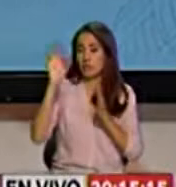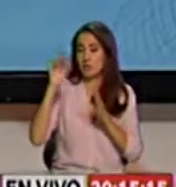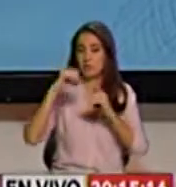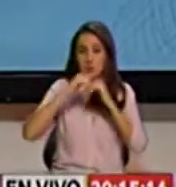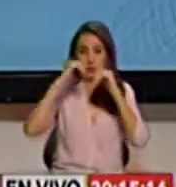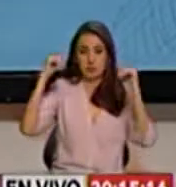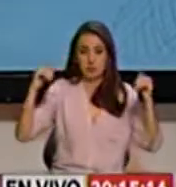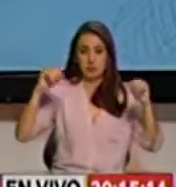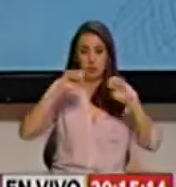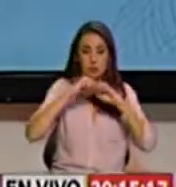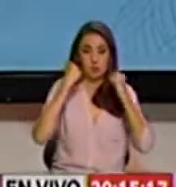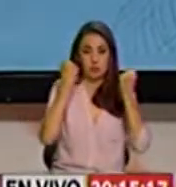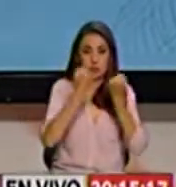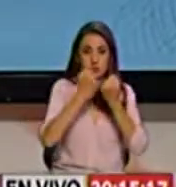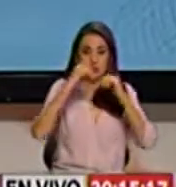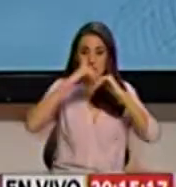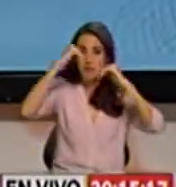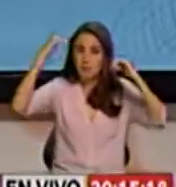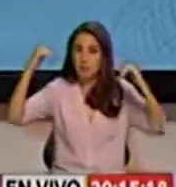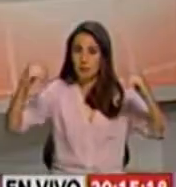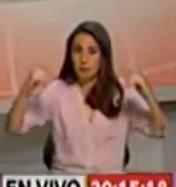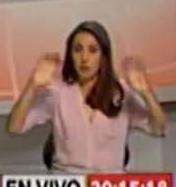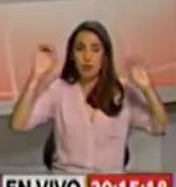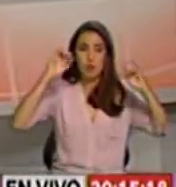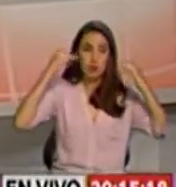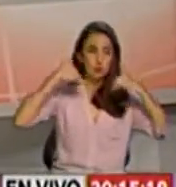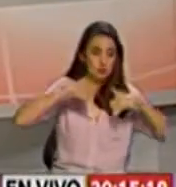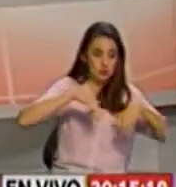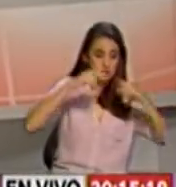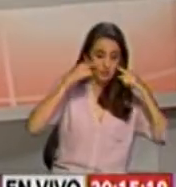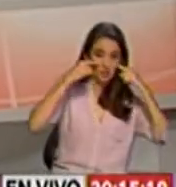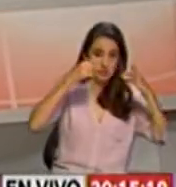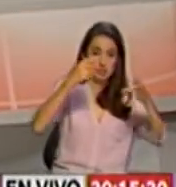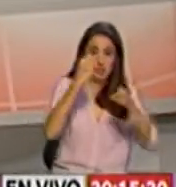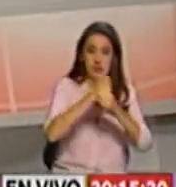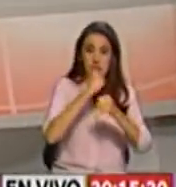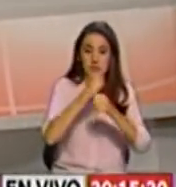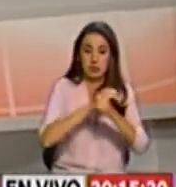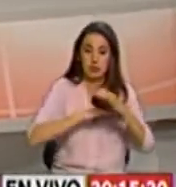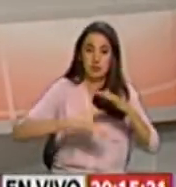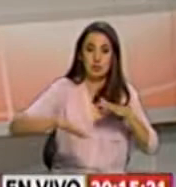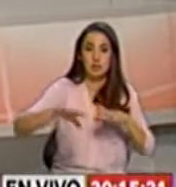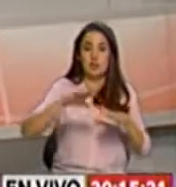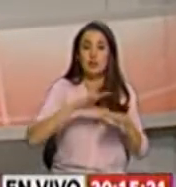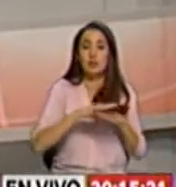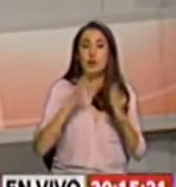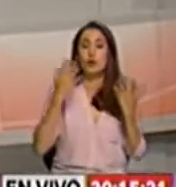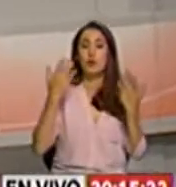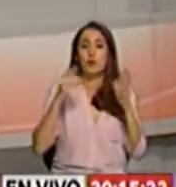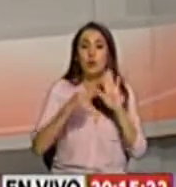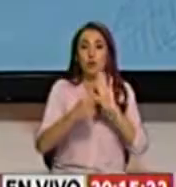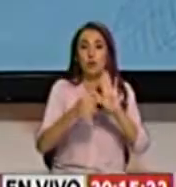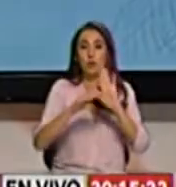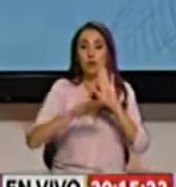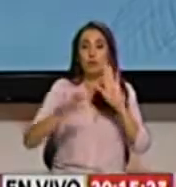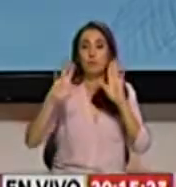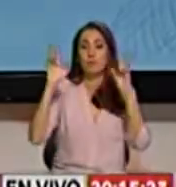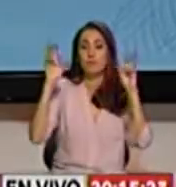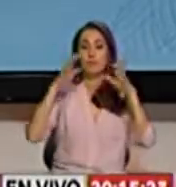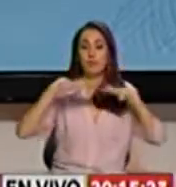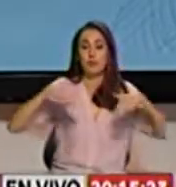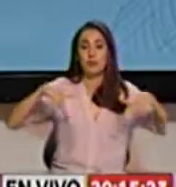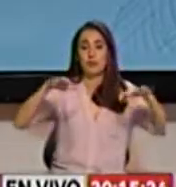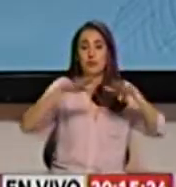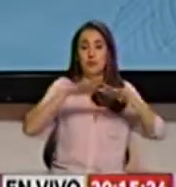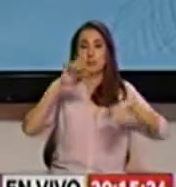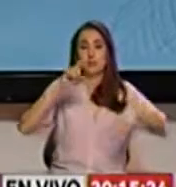tiene la fuerza necesaria para poder seguir manteniendo esta atención, sobre todo a los sectores